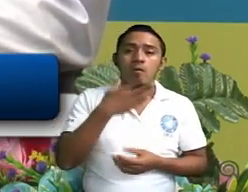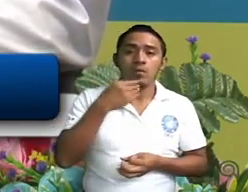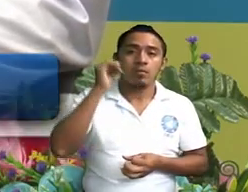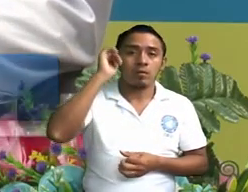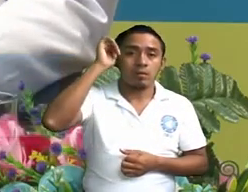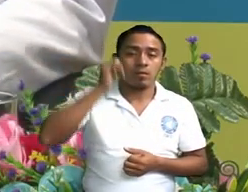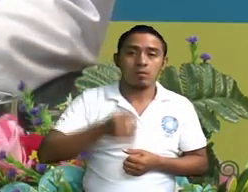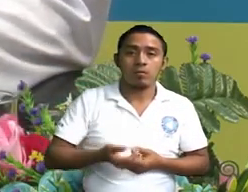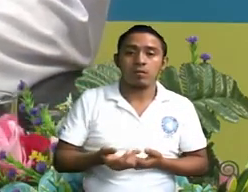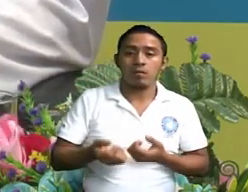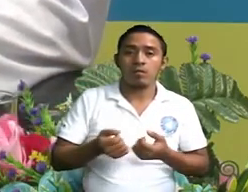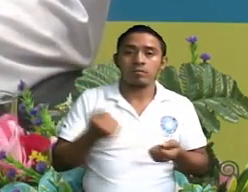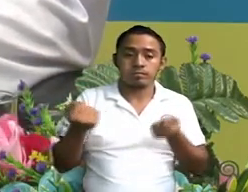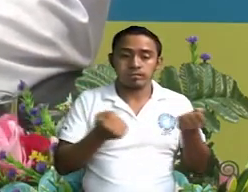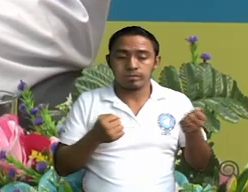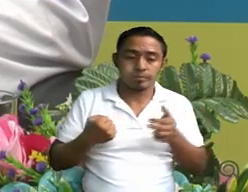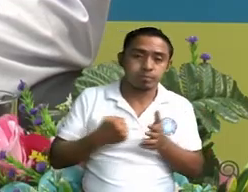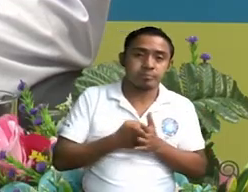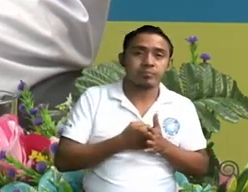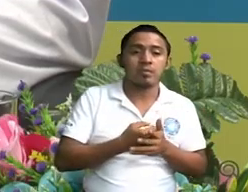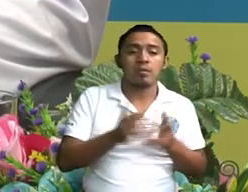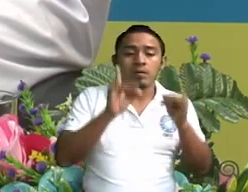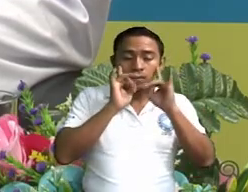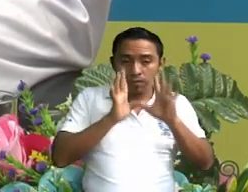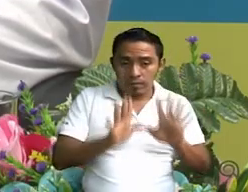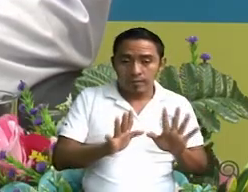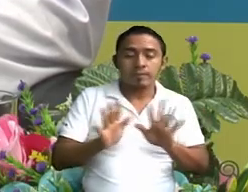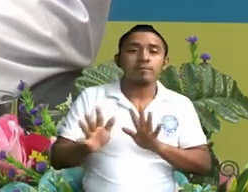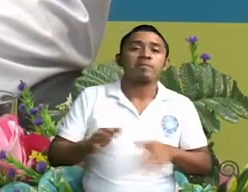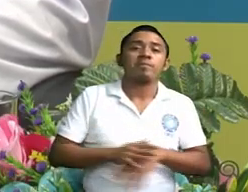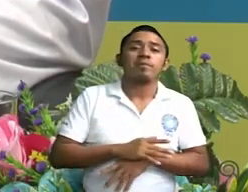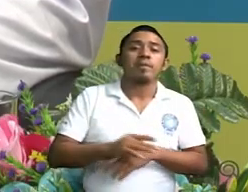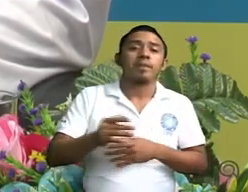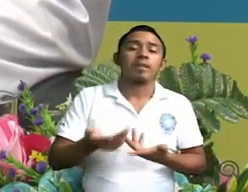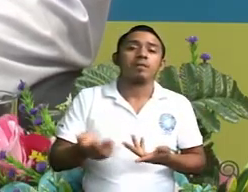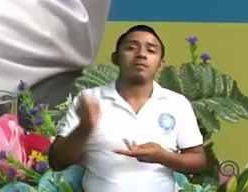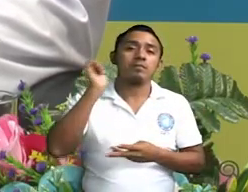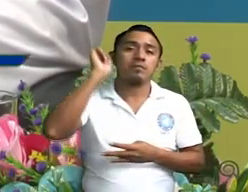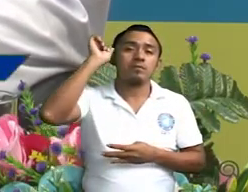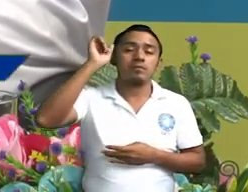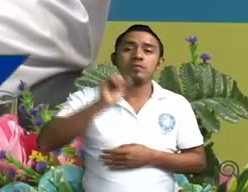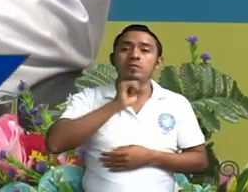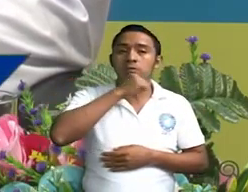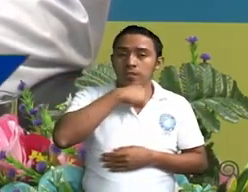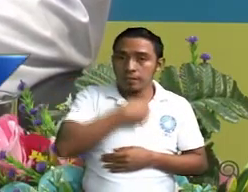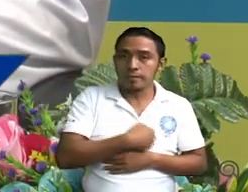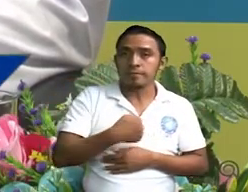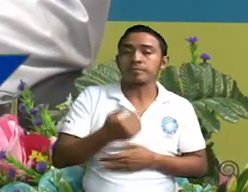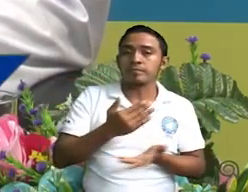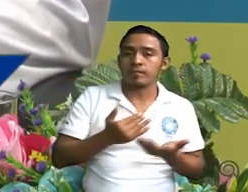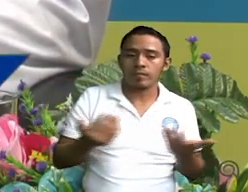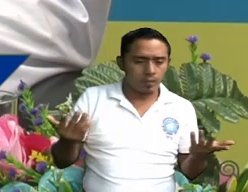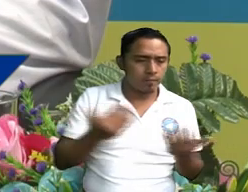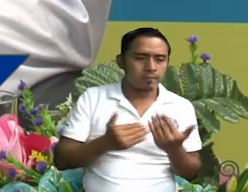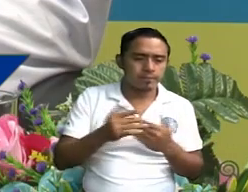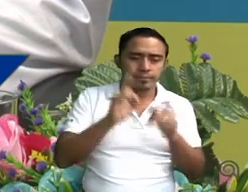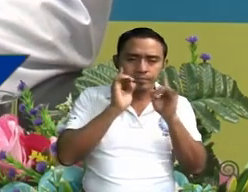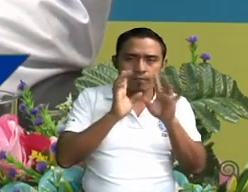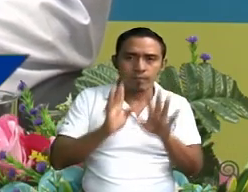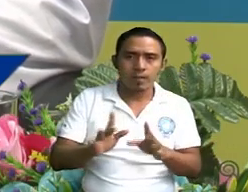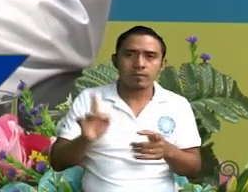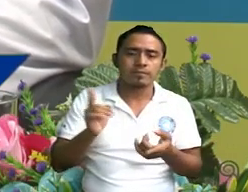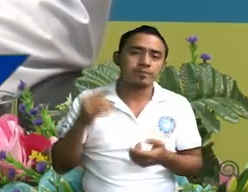dijimos, el accidente es el principal factor. Sí, en la tercera edad hay cosas que podemos tomar más en cuenta.